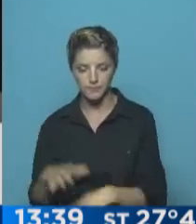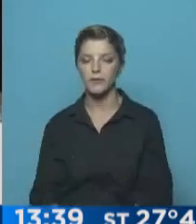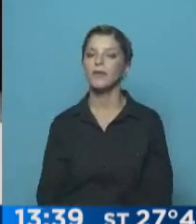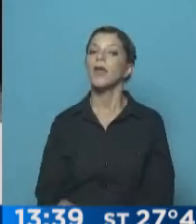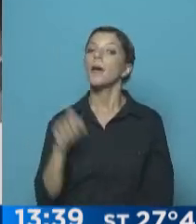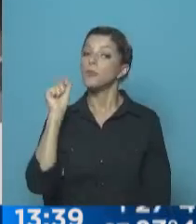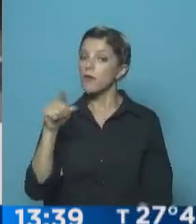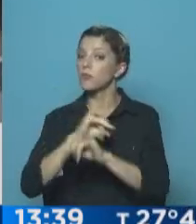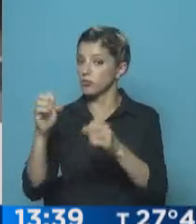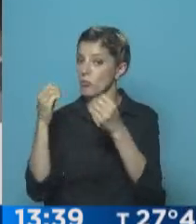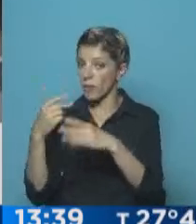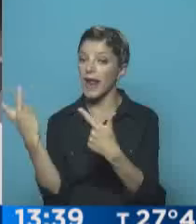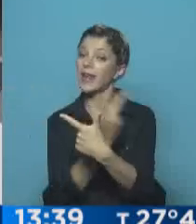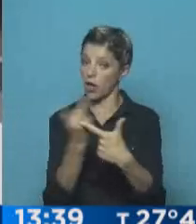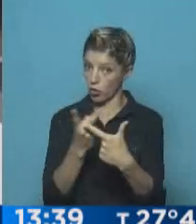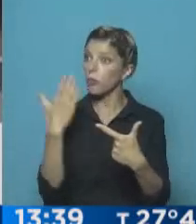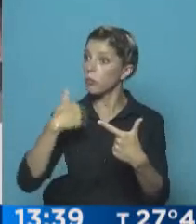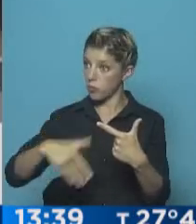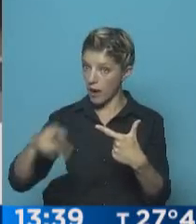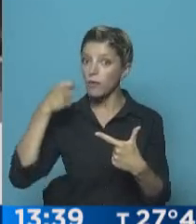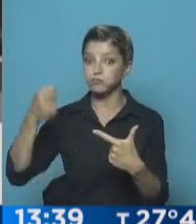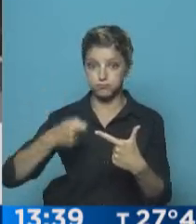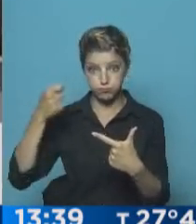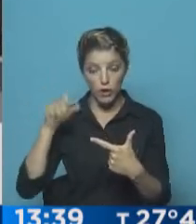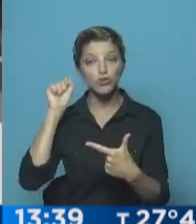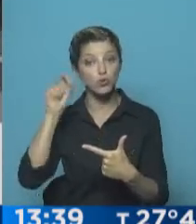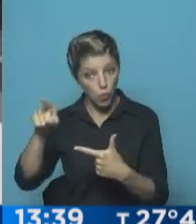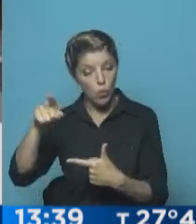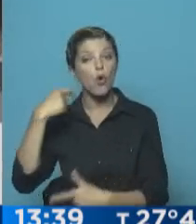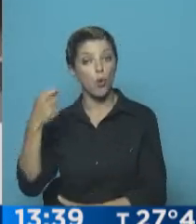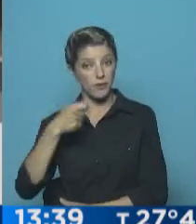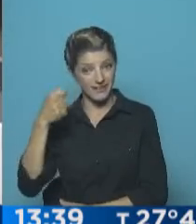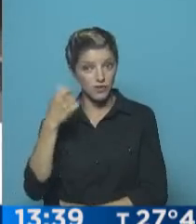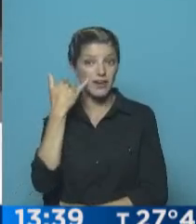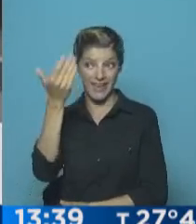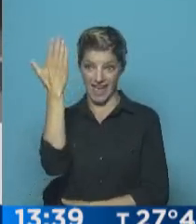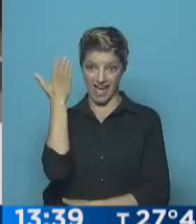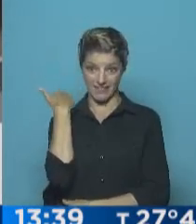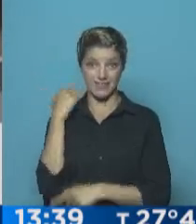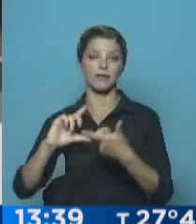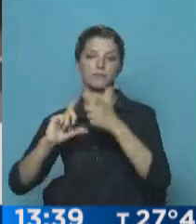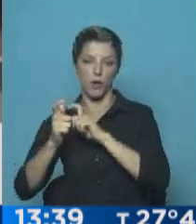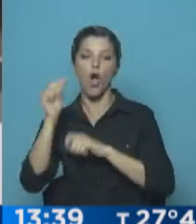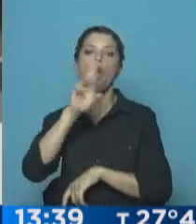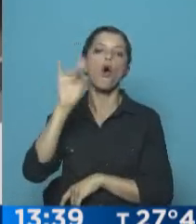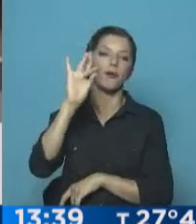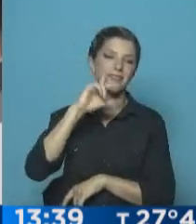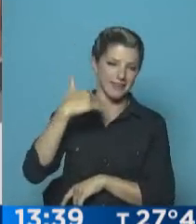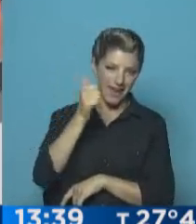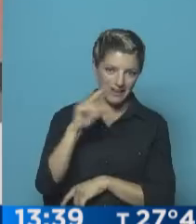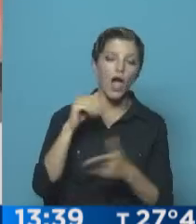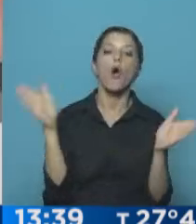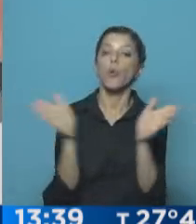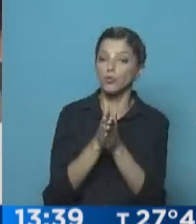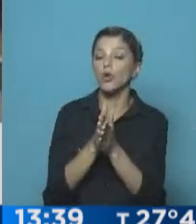muy buenas noticias ambas prestaciones la vas a poder tener tanto tu jubilación que venías cobrando transformada jubilación ordinaria con tu pensión